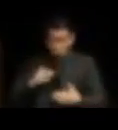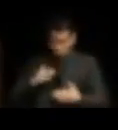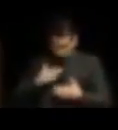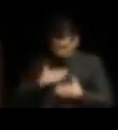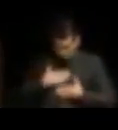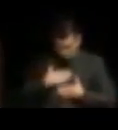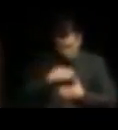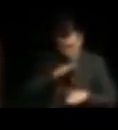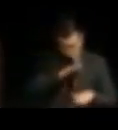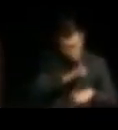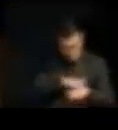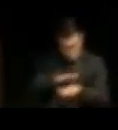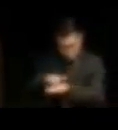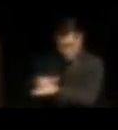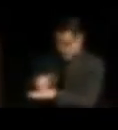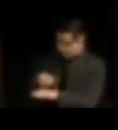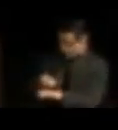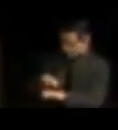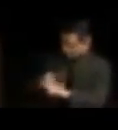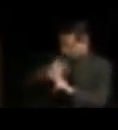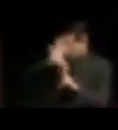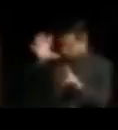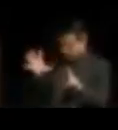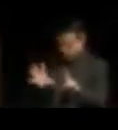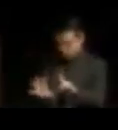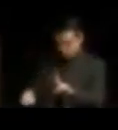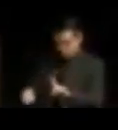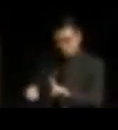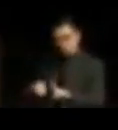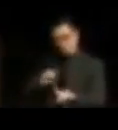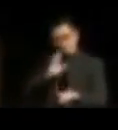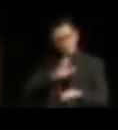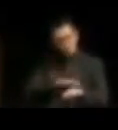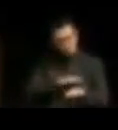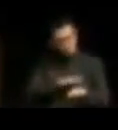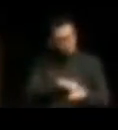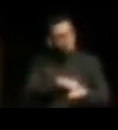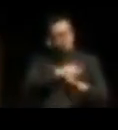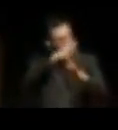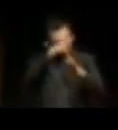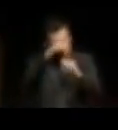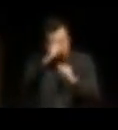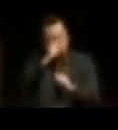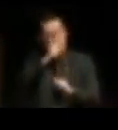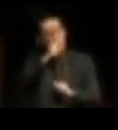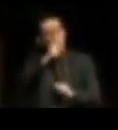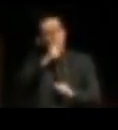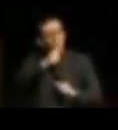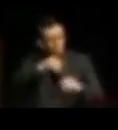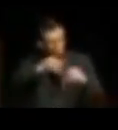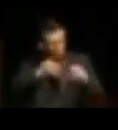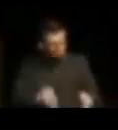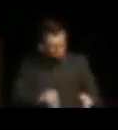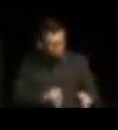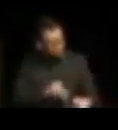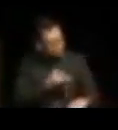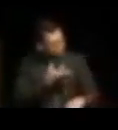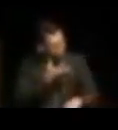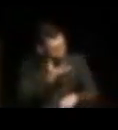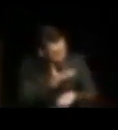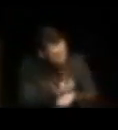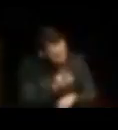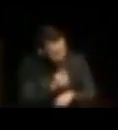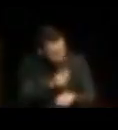conducto, el Estado mexicano hace el compromiso de garantizar la